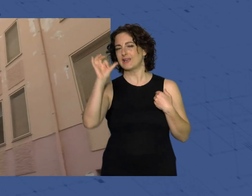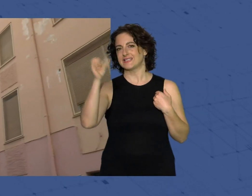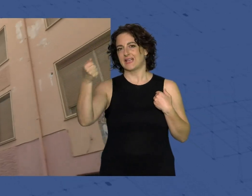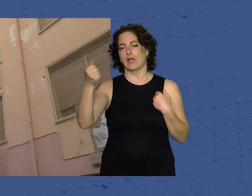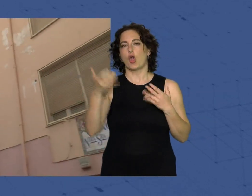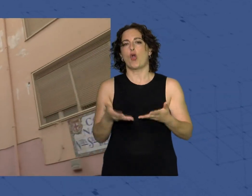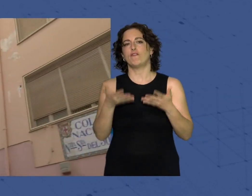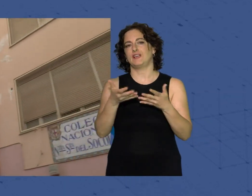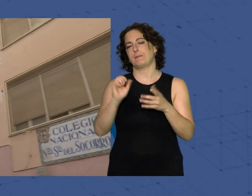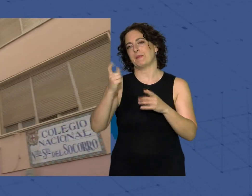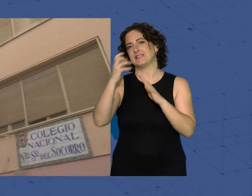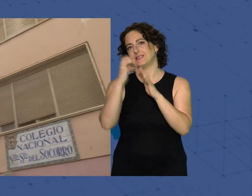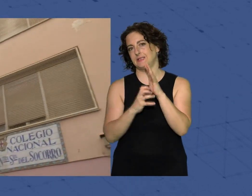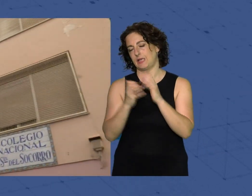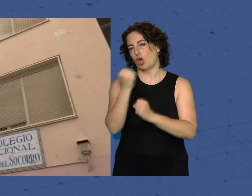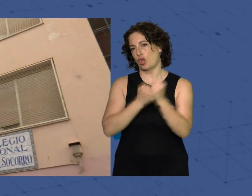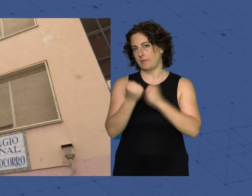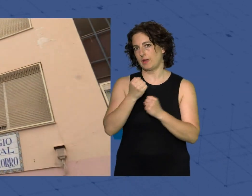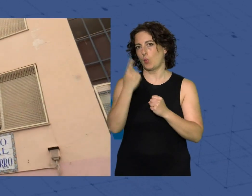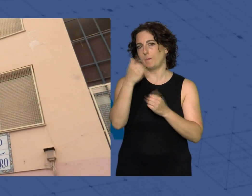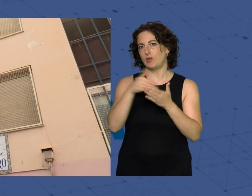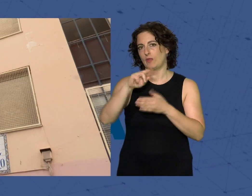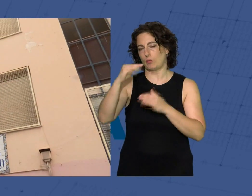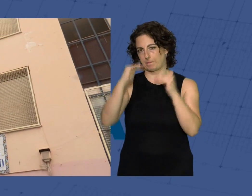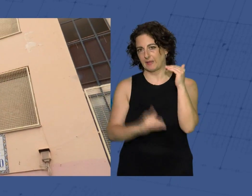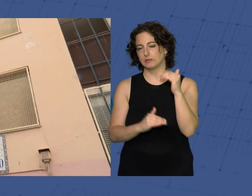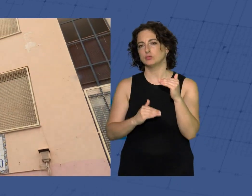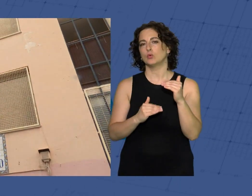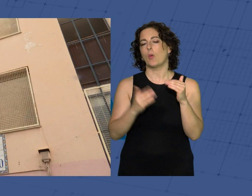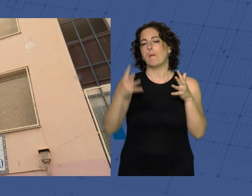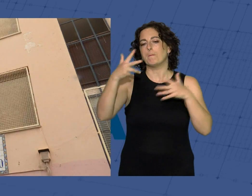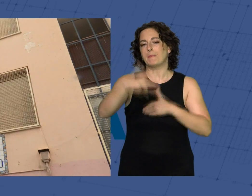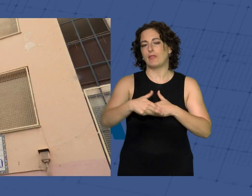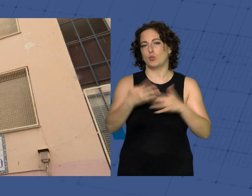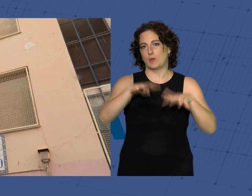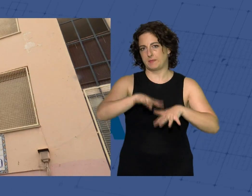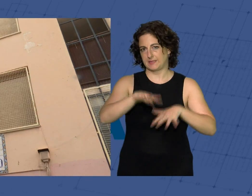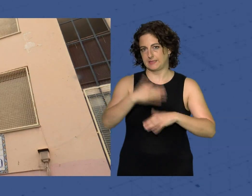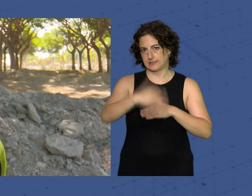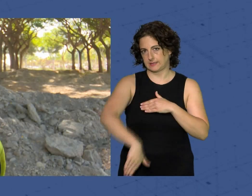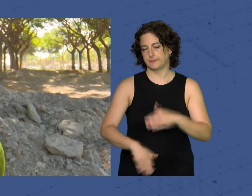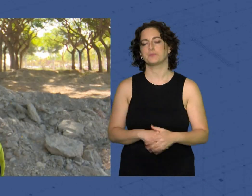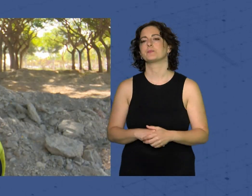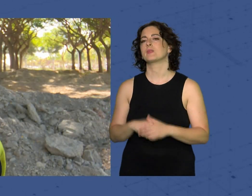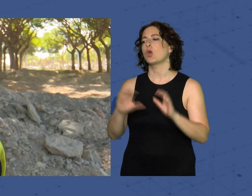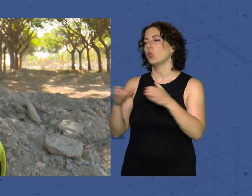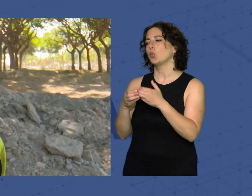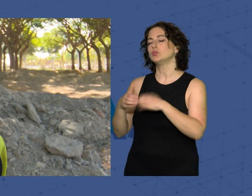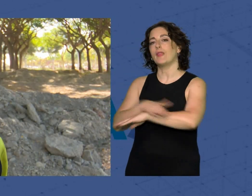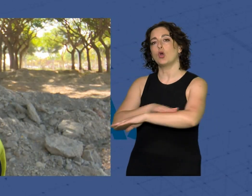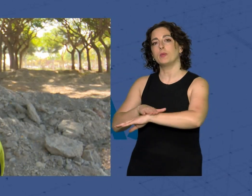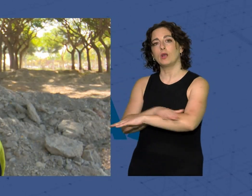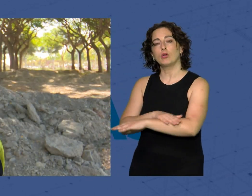por debajo del millón de euros y un plazo de ejecución de nueve meses Si en Junta de Gobierno lo que hicimos fue una